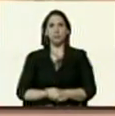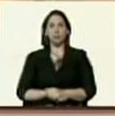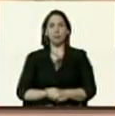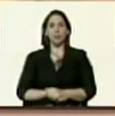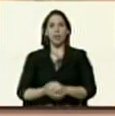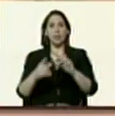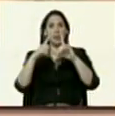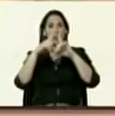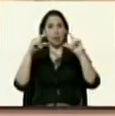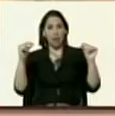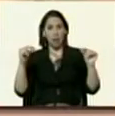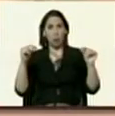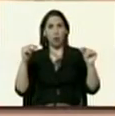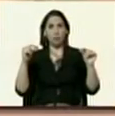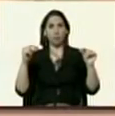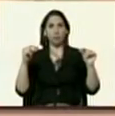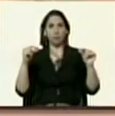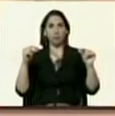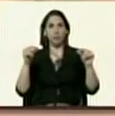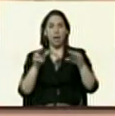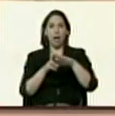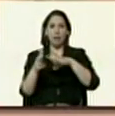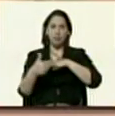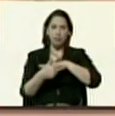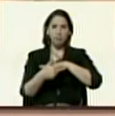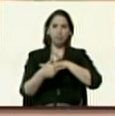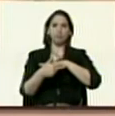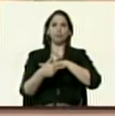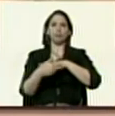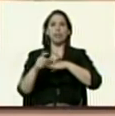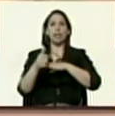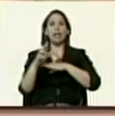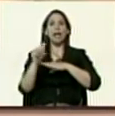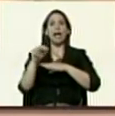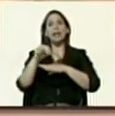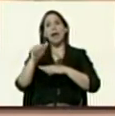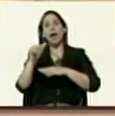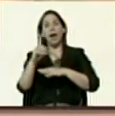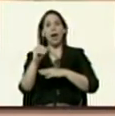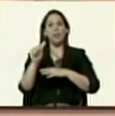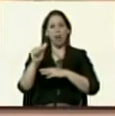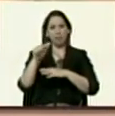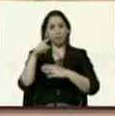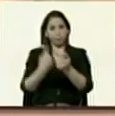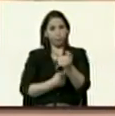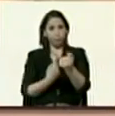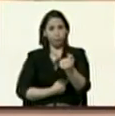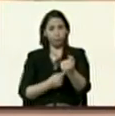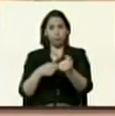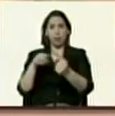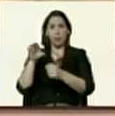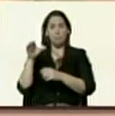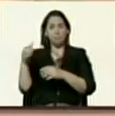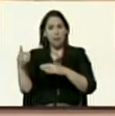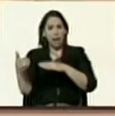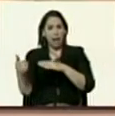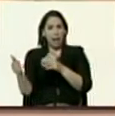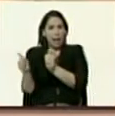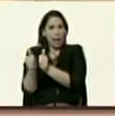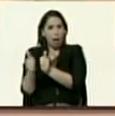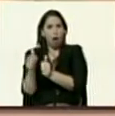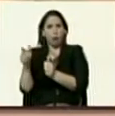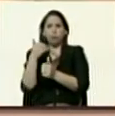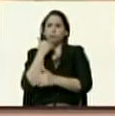Nicaragua, en Haití, en Granada, aquí nuestra hermana Granada, aquí al lado de Venezuela.